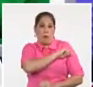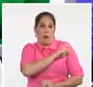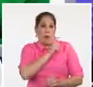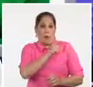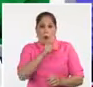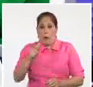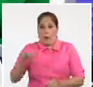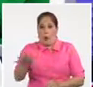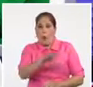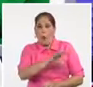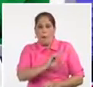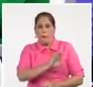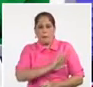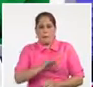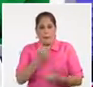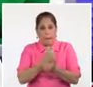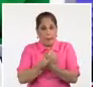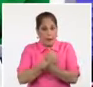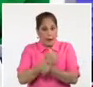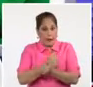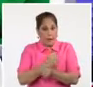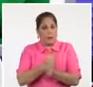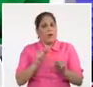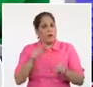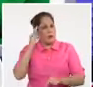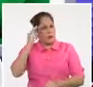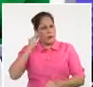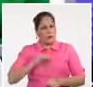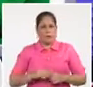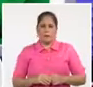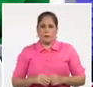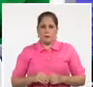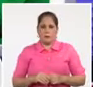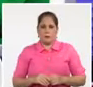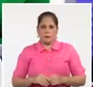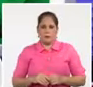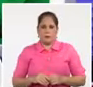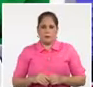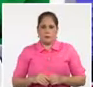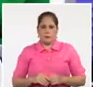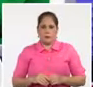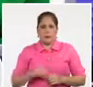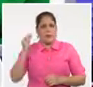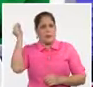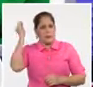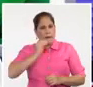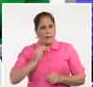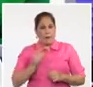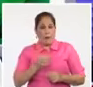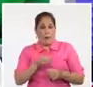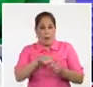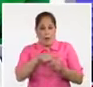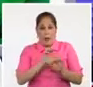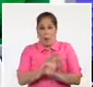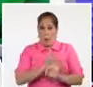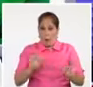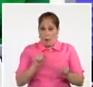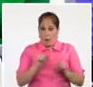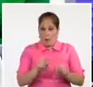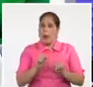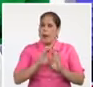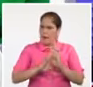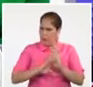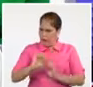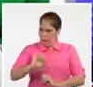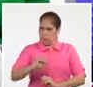de la población de riesgo, y que además de tener este comportamiento, pues tiene medidas muy